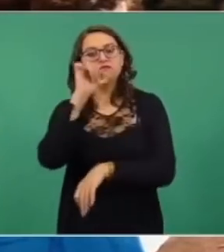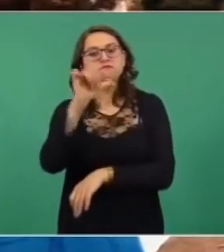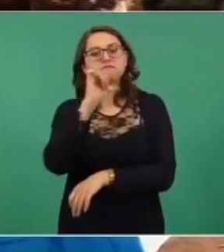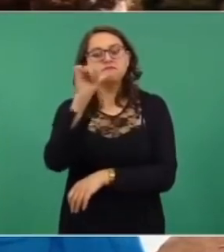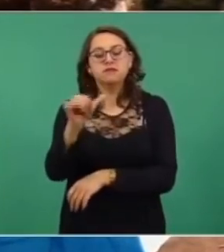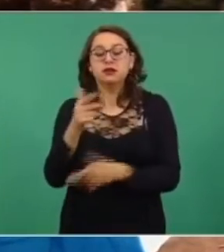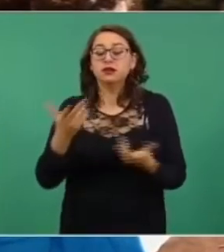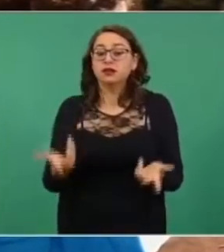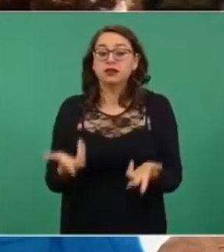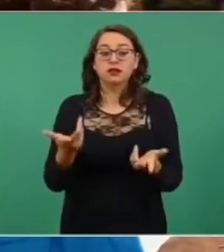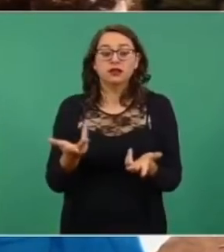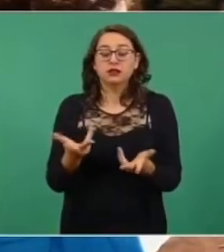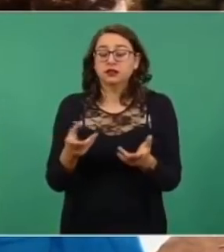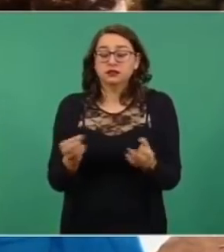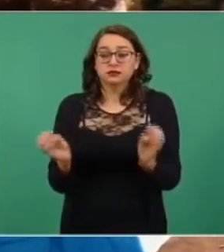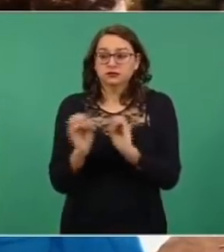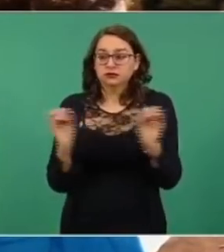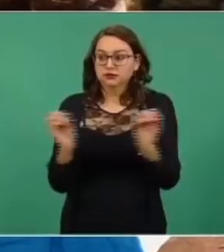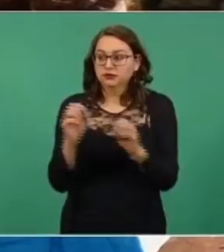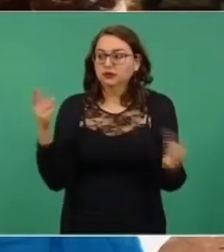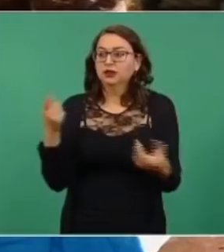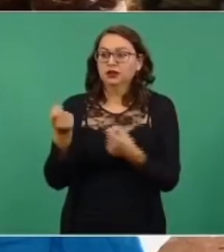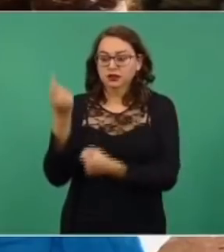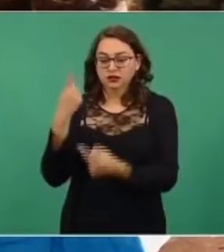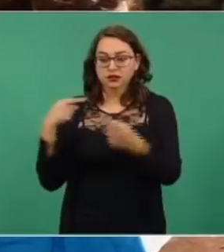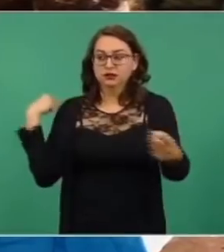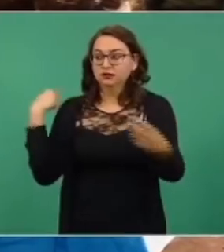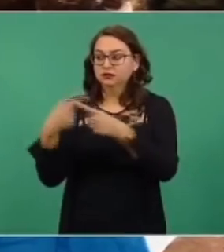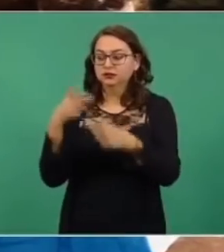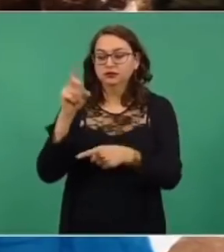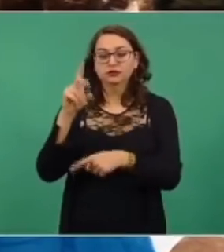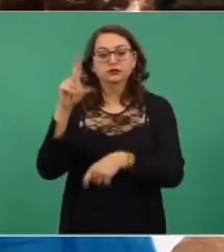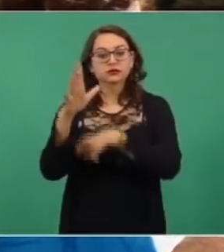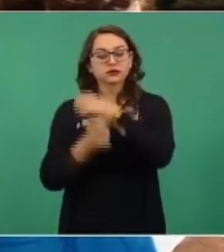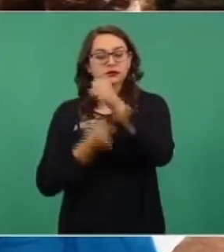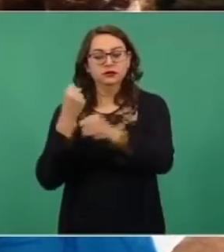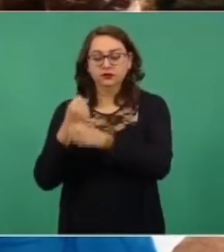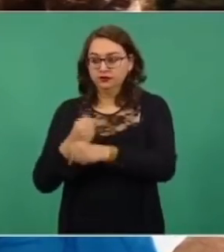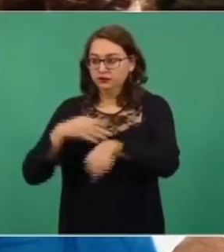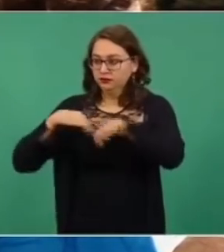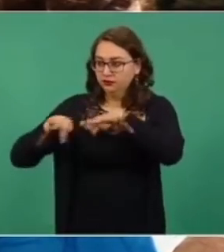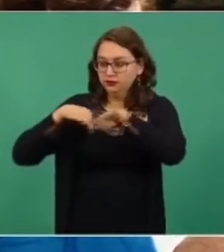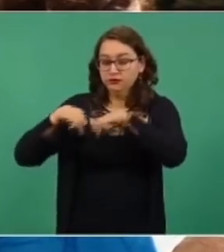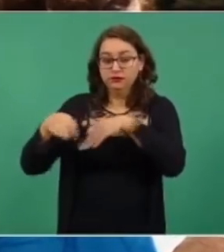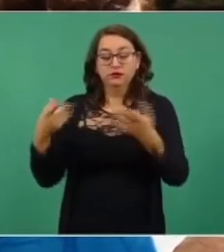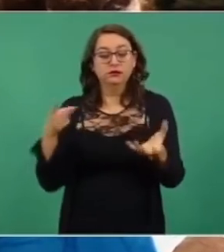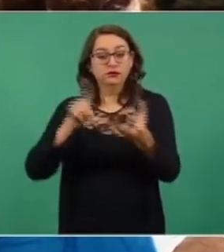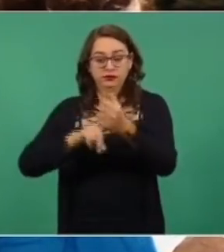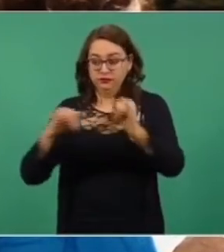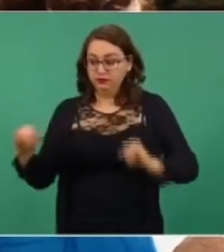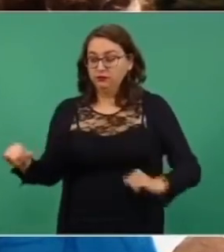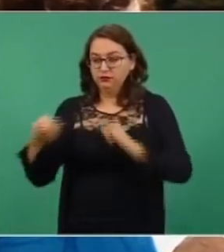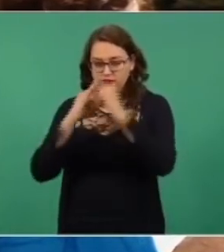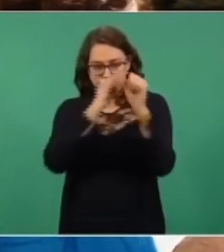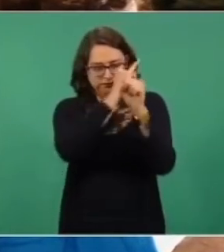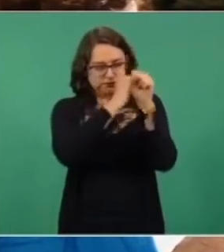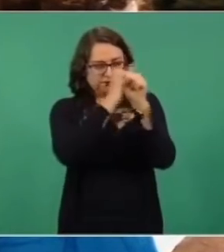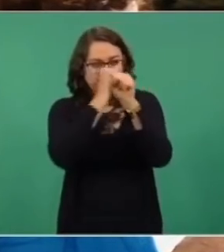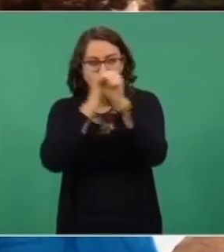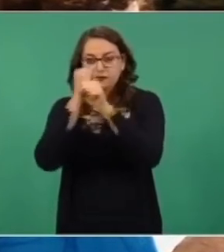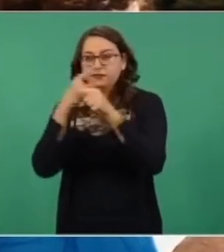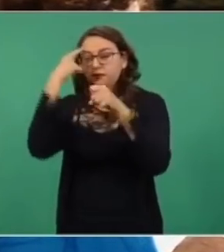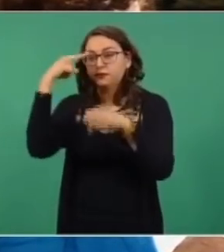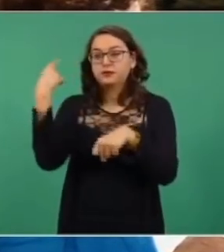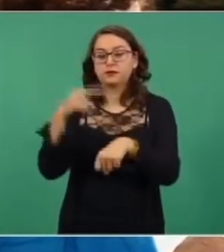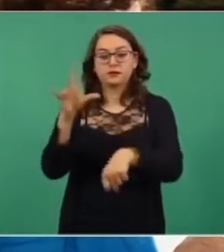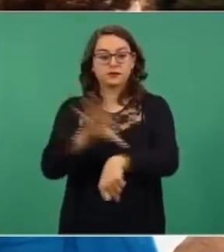podido ni dar ni la jubilación ni o alguna liquidación. Es un instituto precisamente dedicado a la solución de necesidades del sector